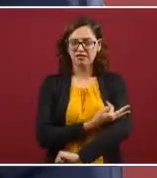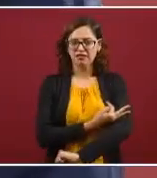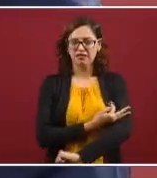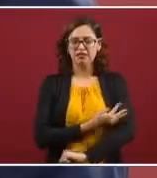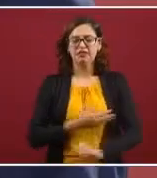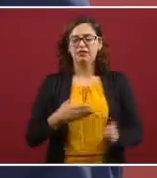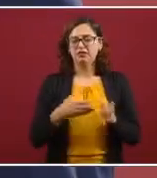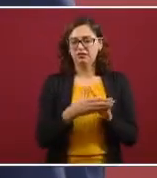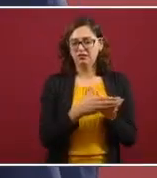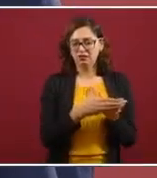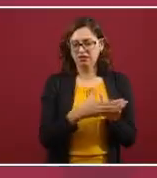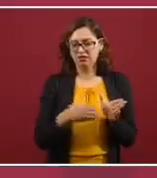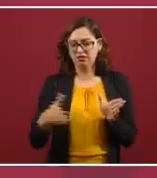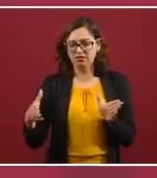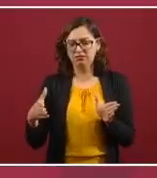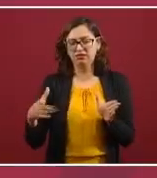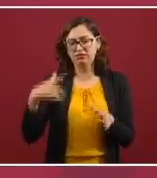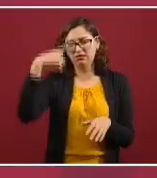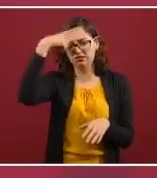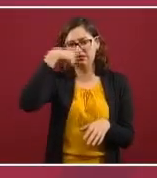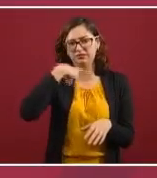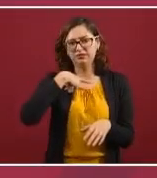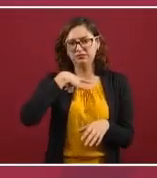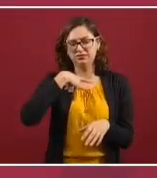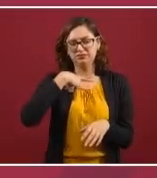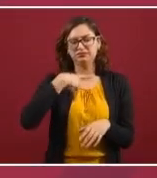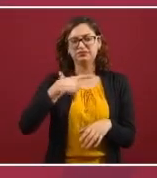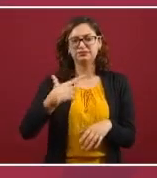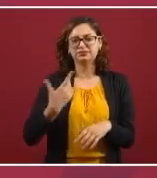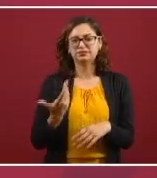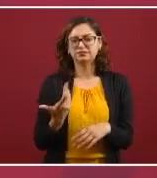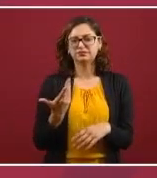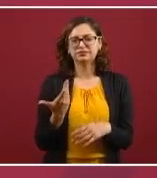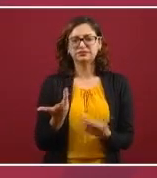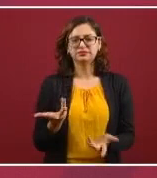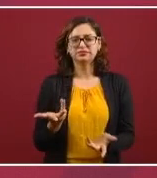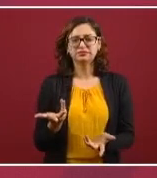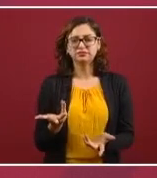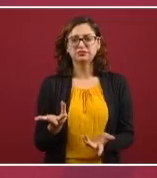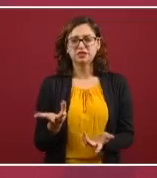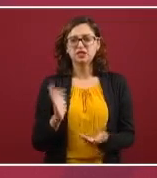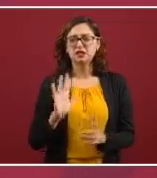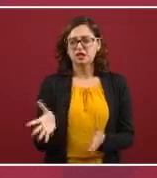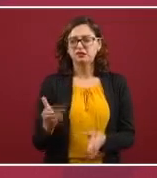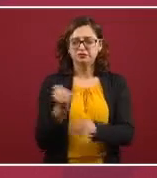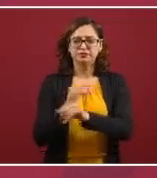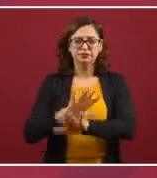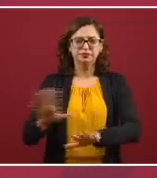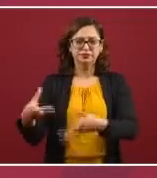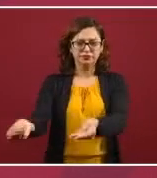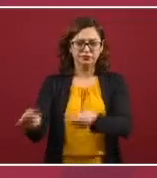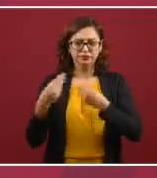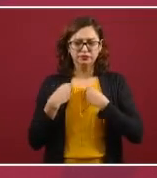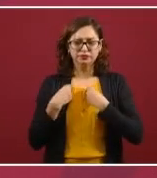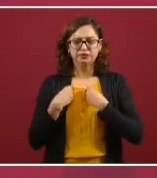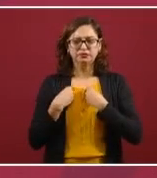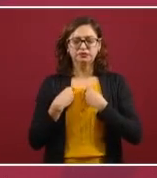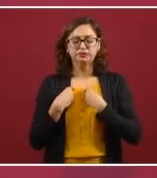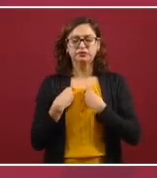ya para la noche, ya tenía yo la información de